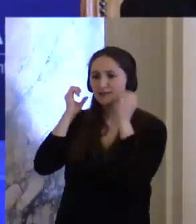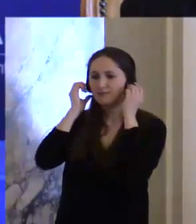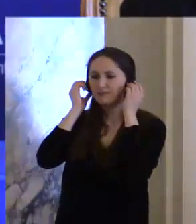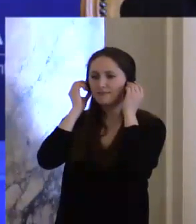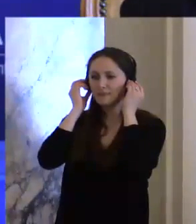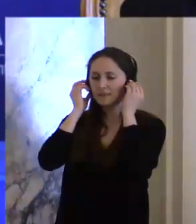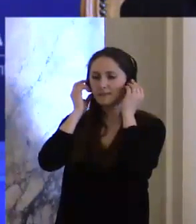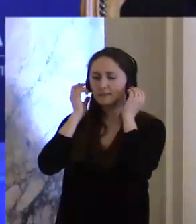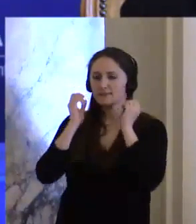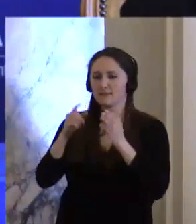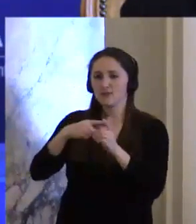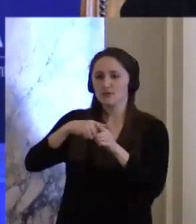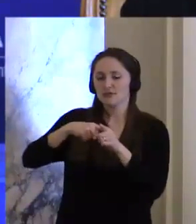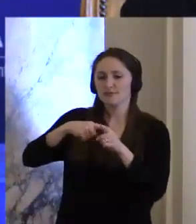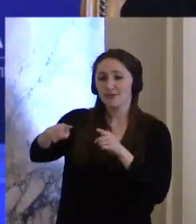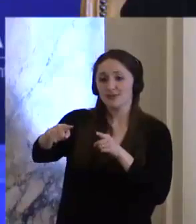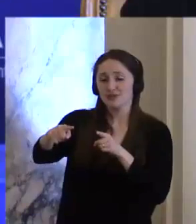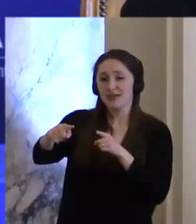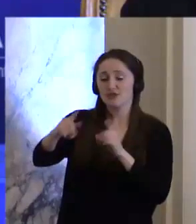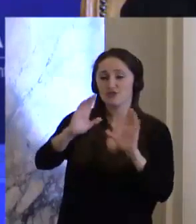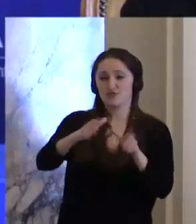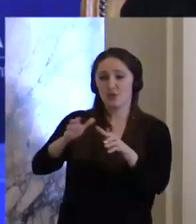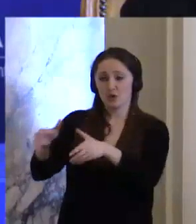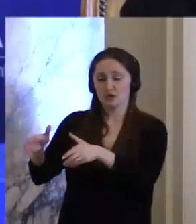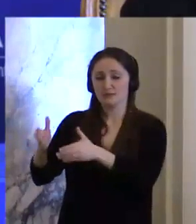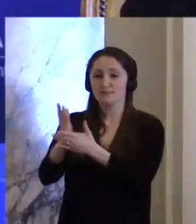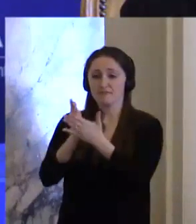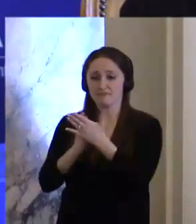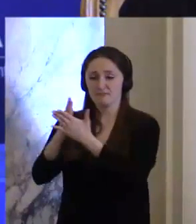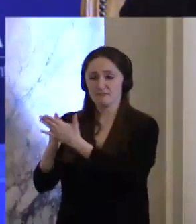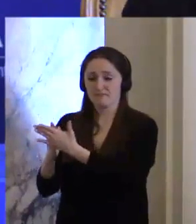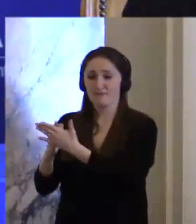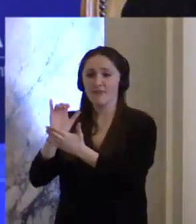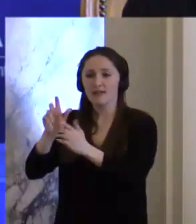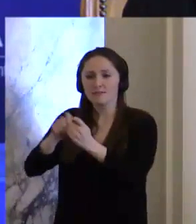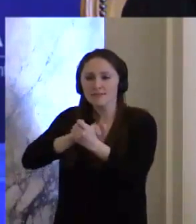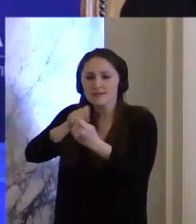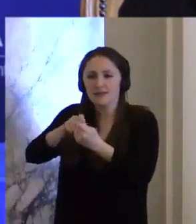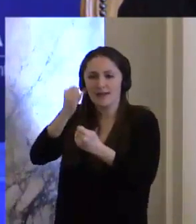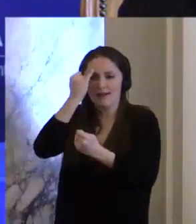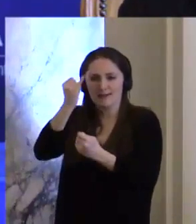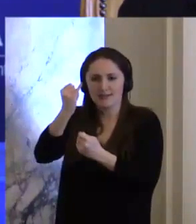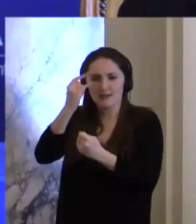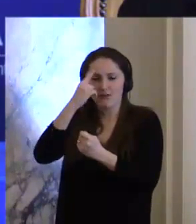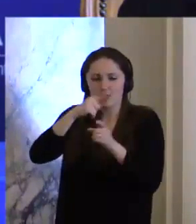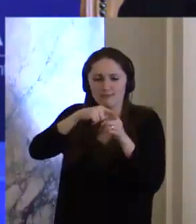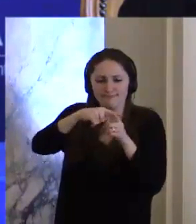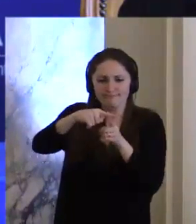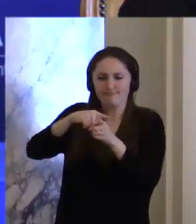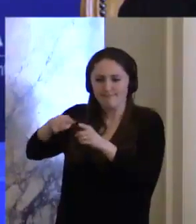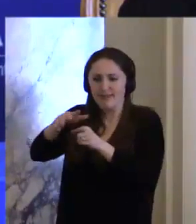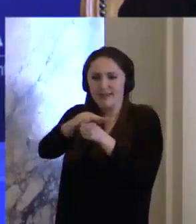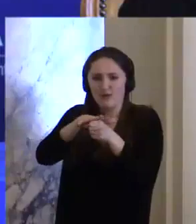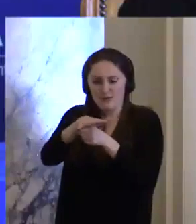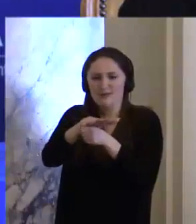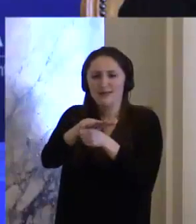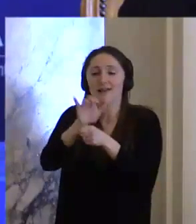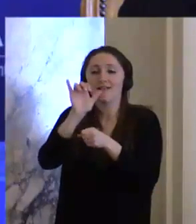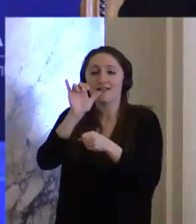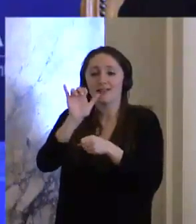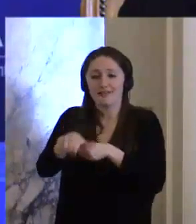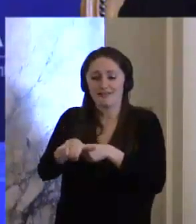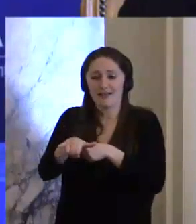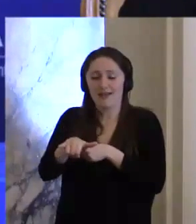muy puntualmente en esas áreas, en esas ministeriales, sí tenemos esas capacidades para ir